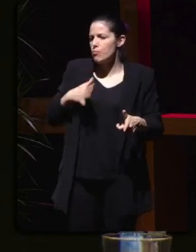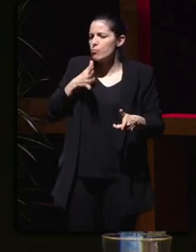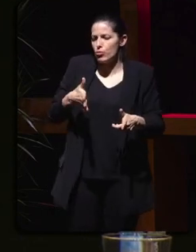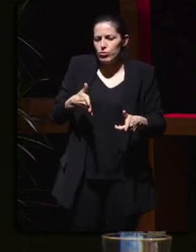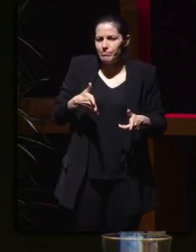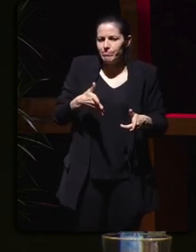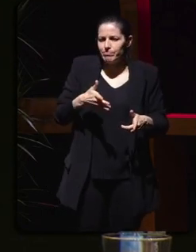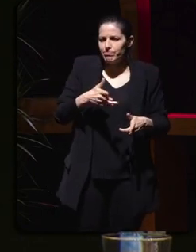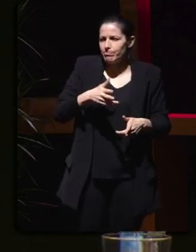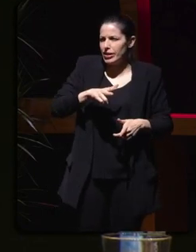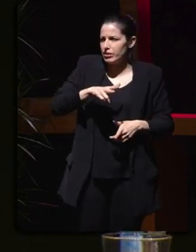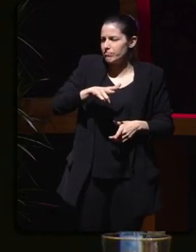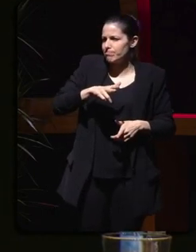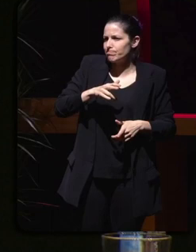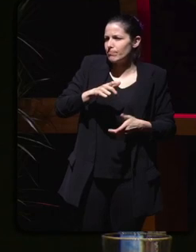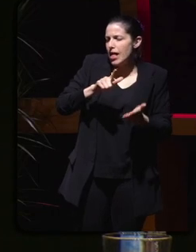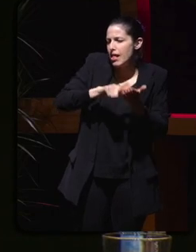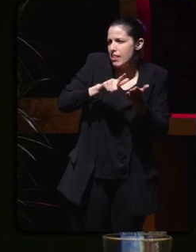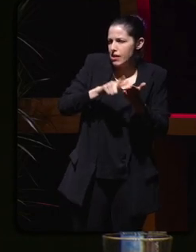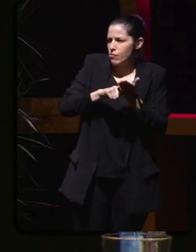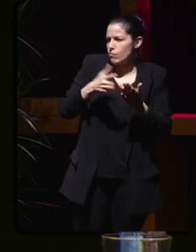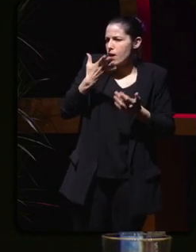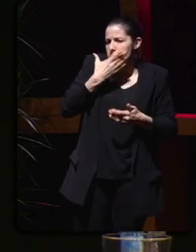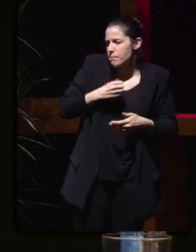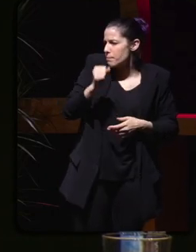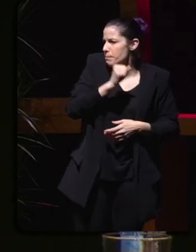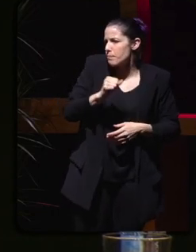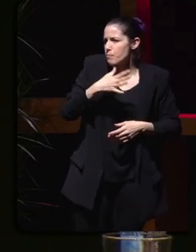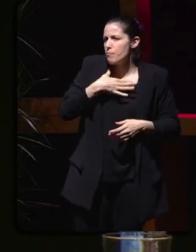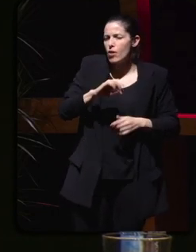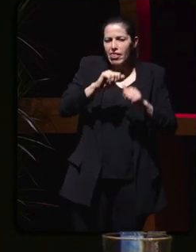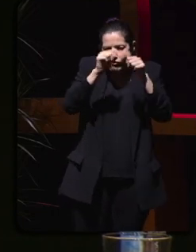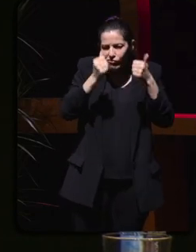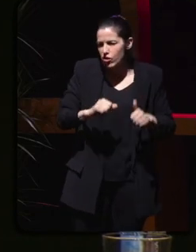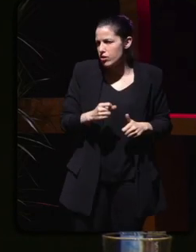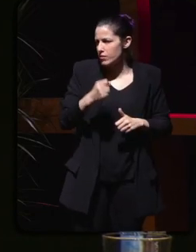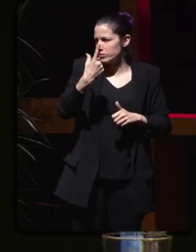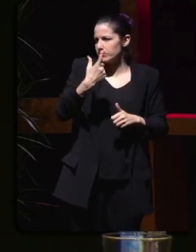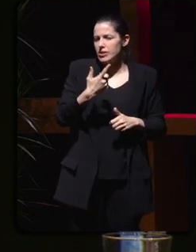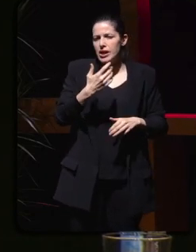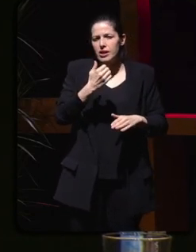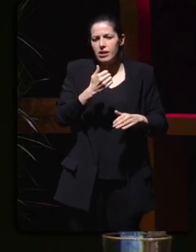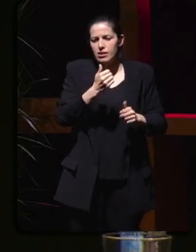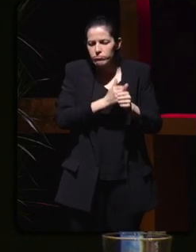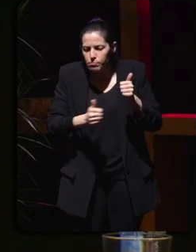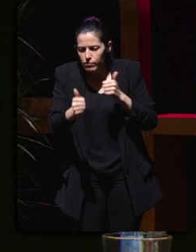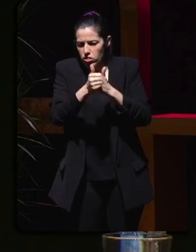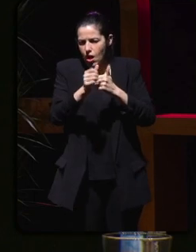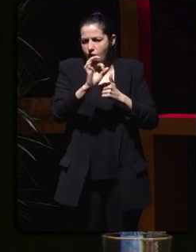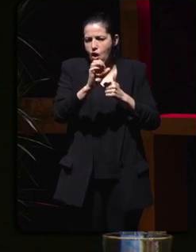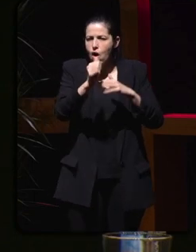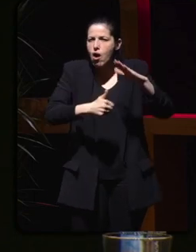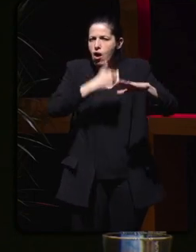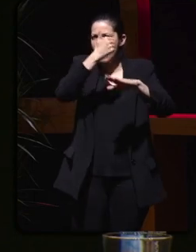Entonces si tú tienes Claro que no quieres invisibilizar que no quieres jerarquizar y que no quieres perpetuar el marco conceptual